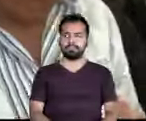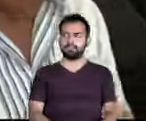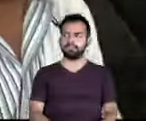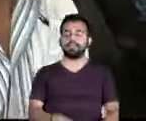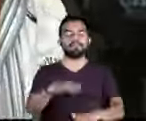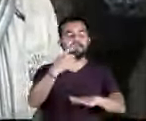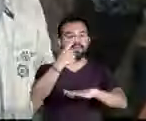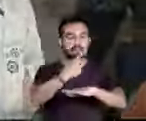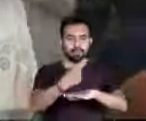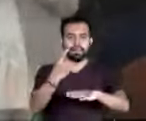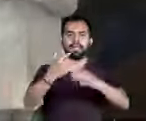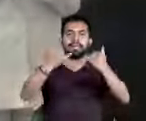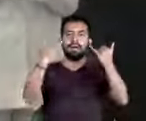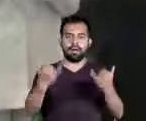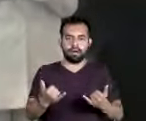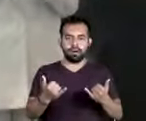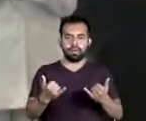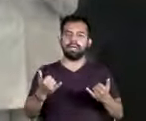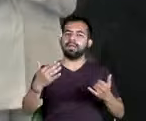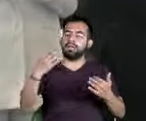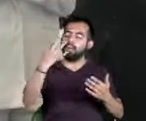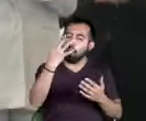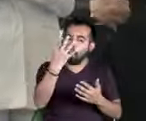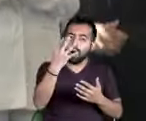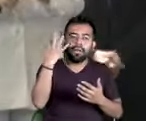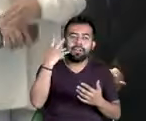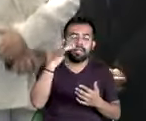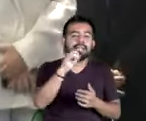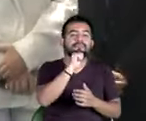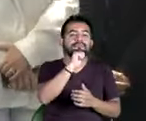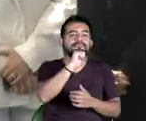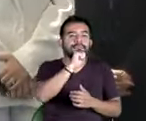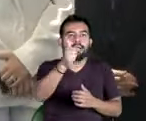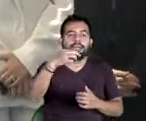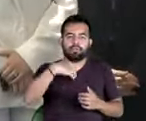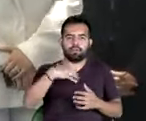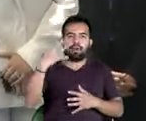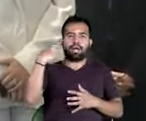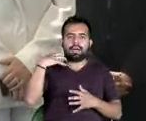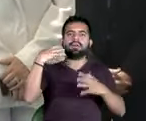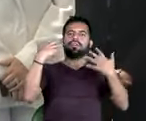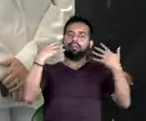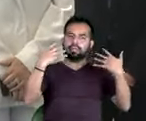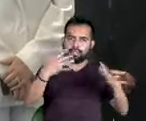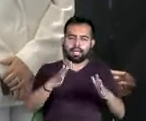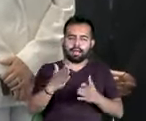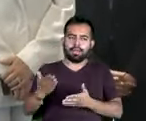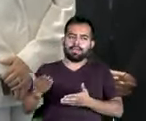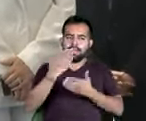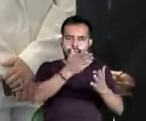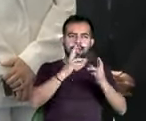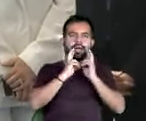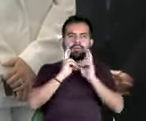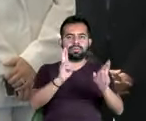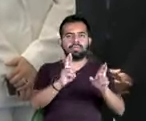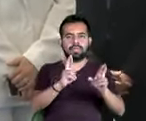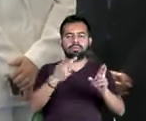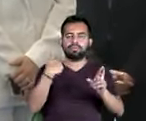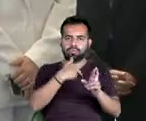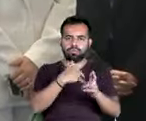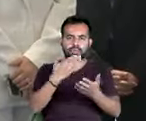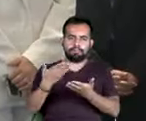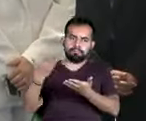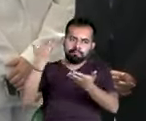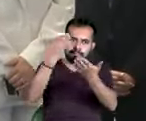Desde el día de hoy, insisto, a 4 días de que tomemos posesión del cargo, ya estamos dando esos resultados. Estamos presentando